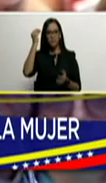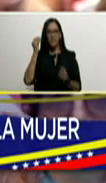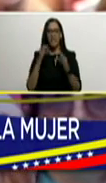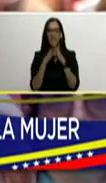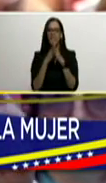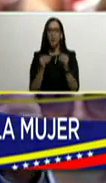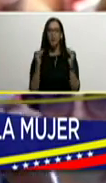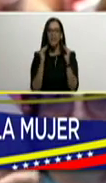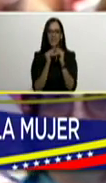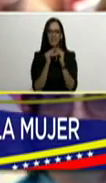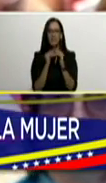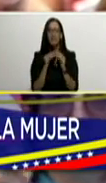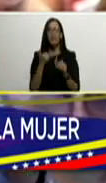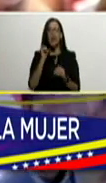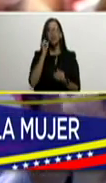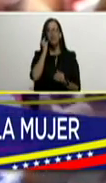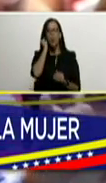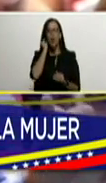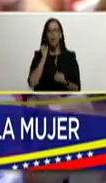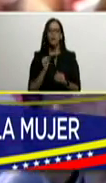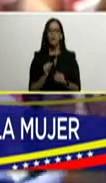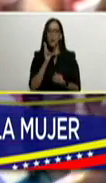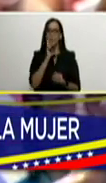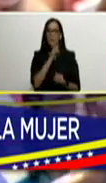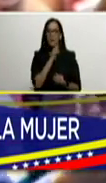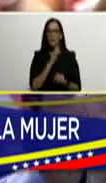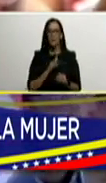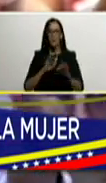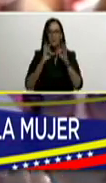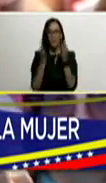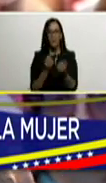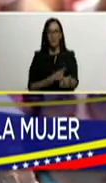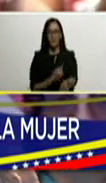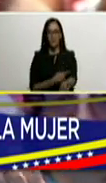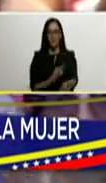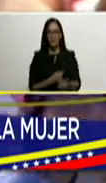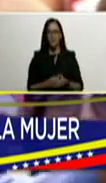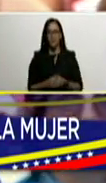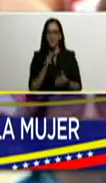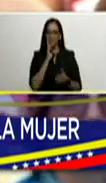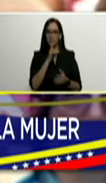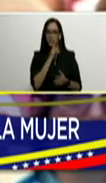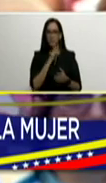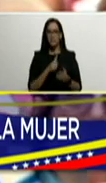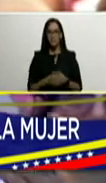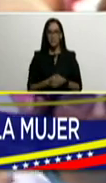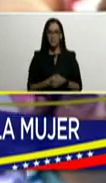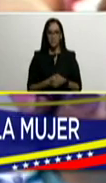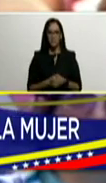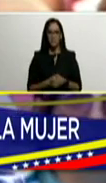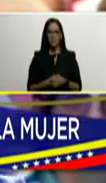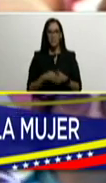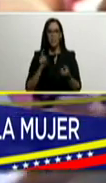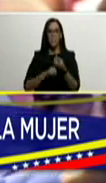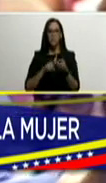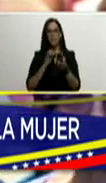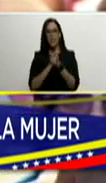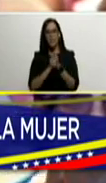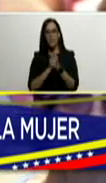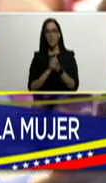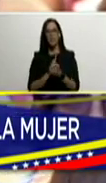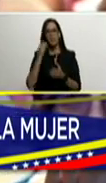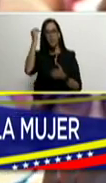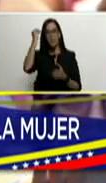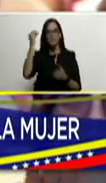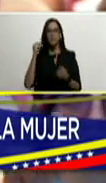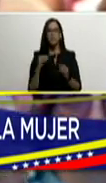toda casa, en todo hogar hay una mujer, es madre de familia, es hermana, es mamá, es esposa, es amiga.